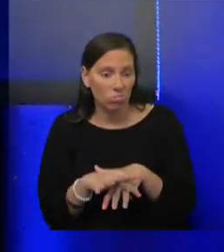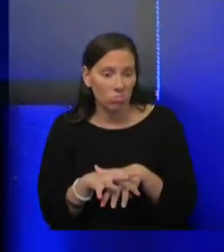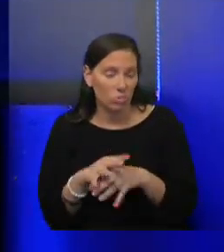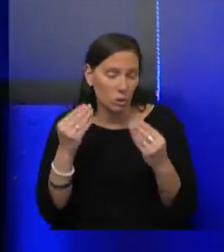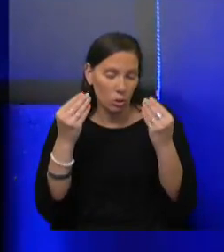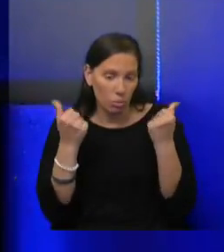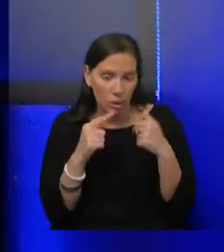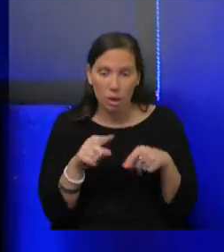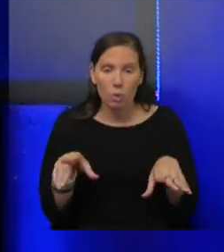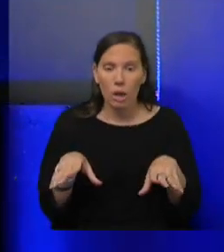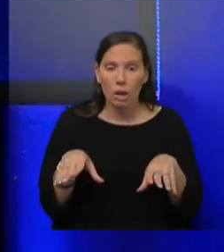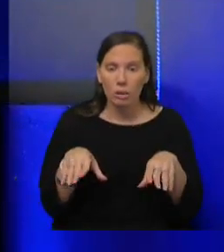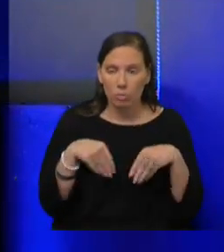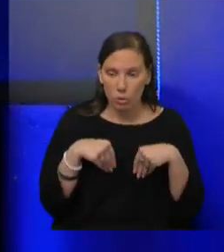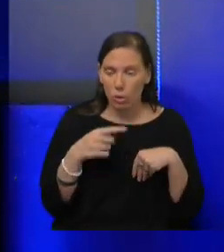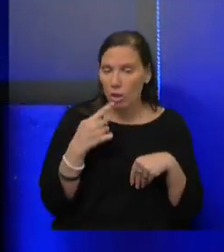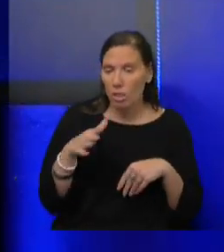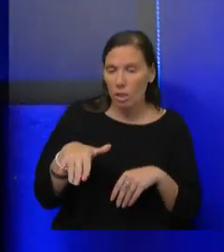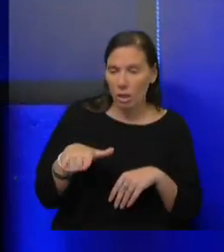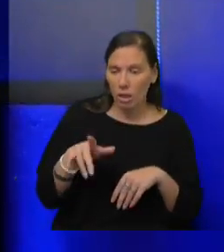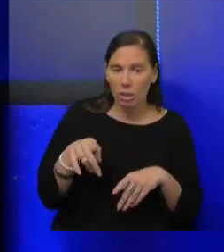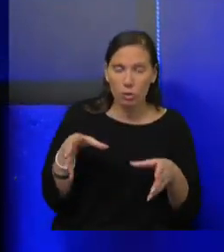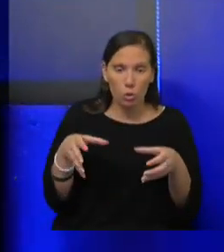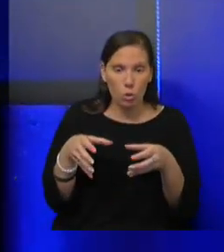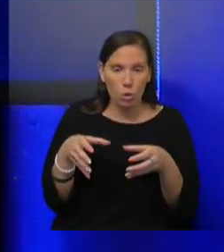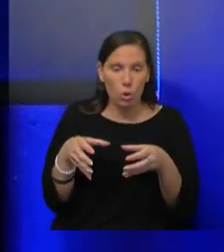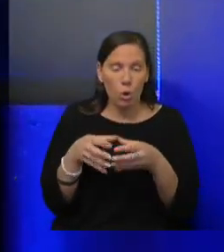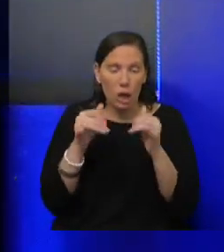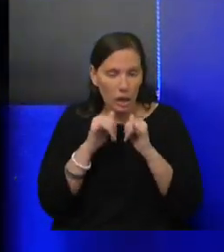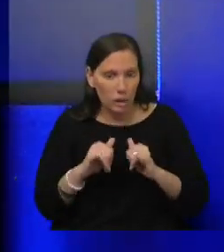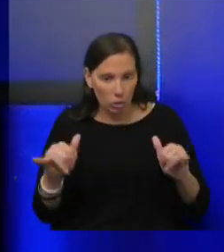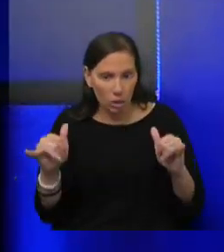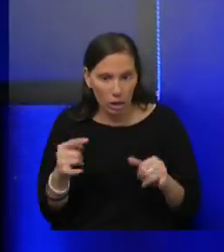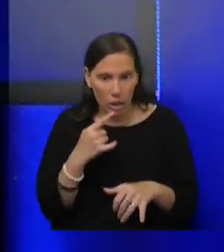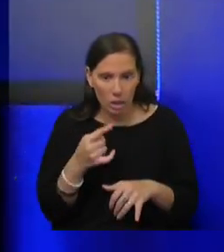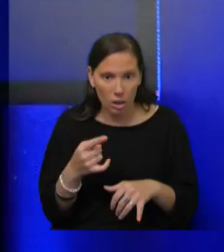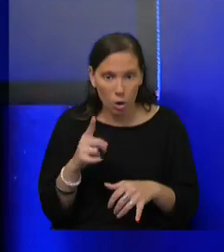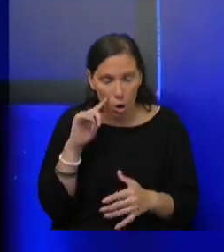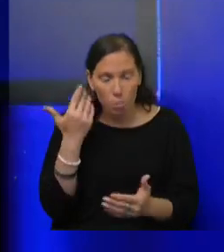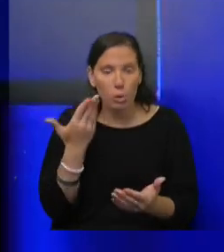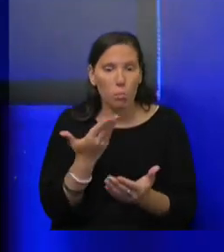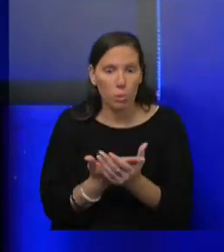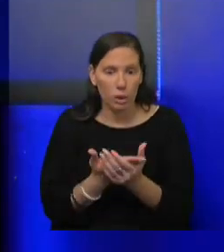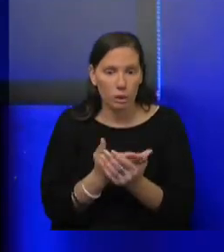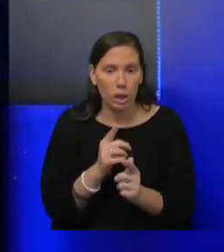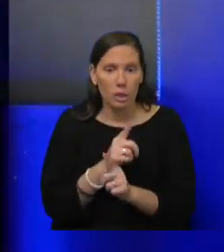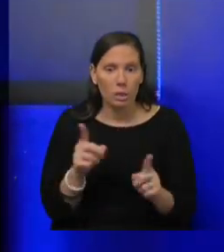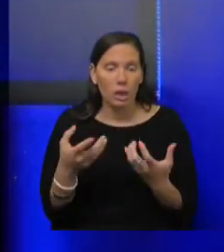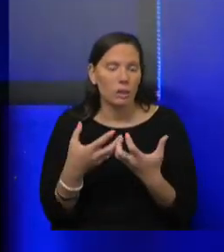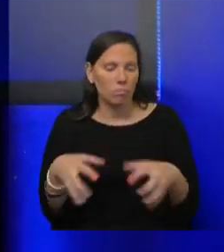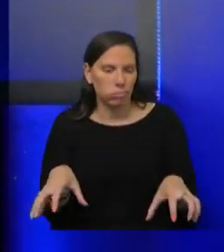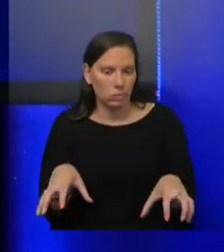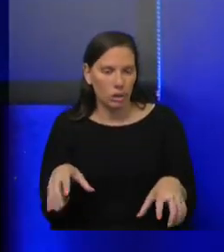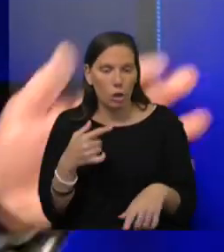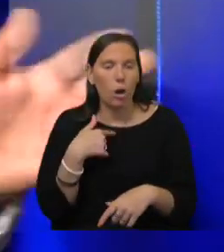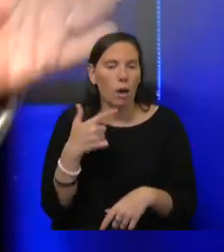rechazó las descalificaciones dentro de su campaña electoral y dijo que era por el terreno de las propuestas sin generar divisiones los